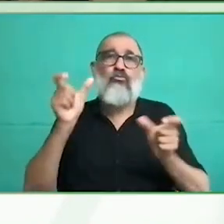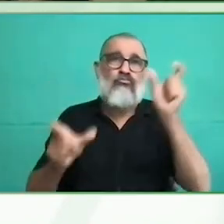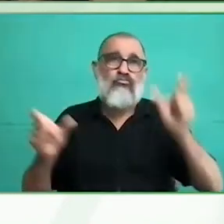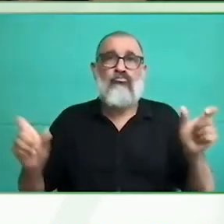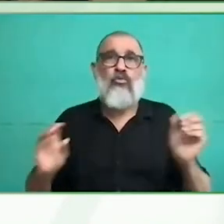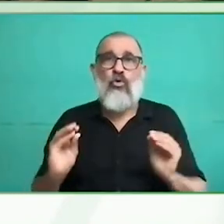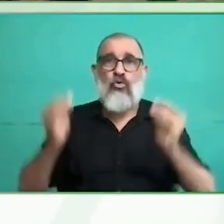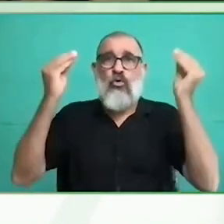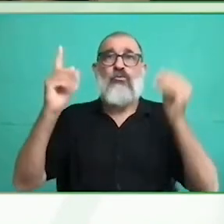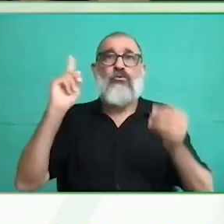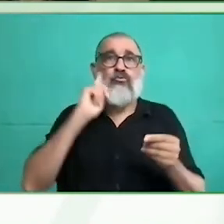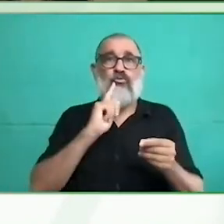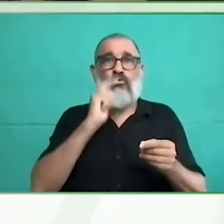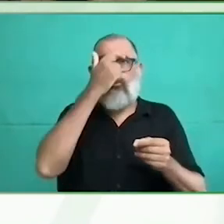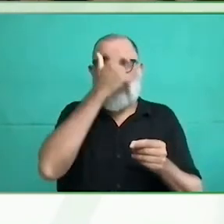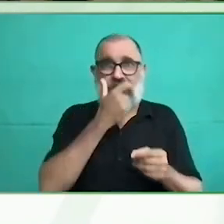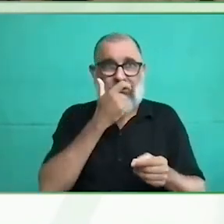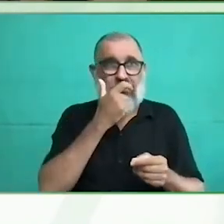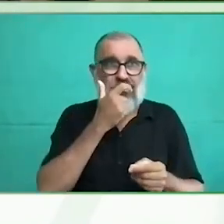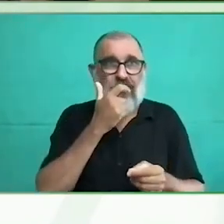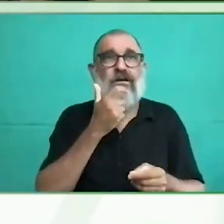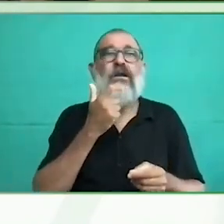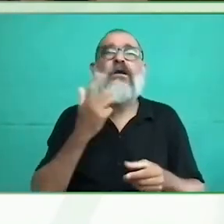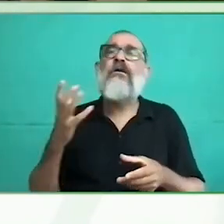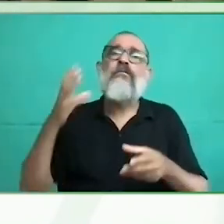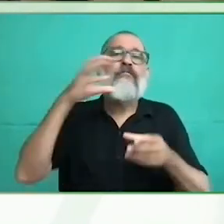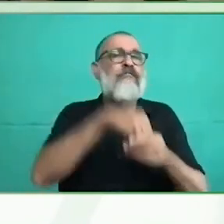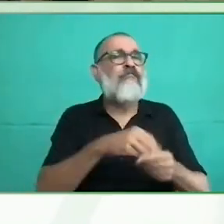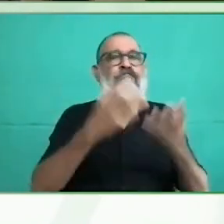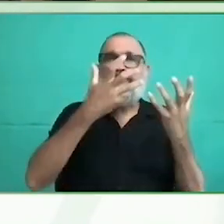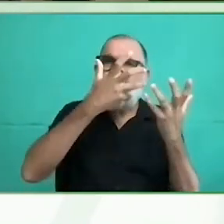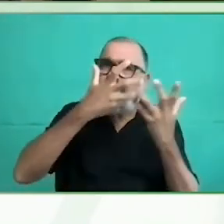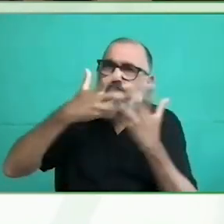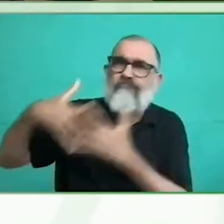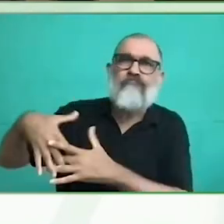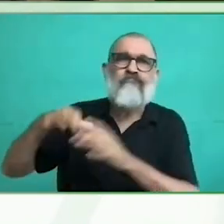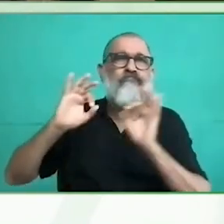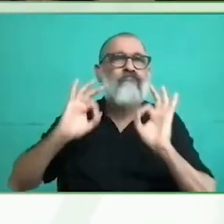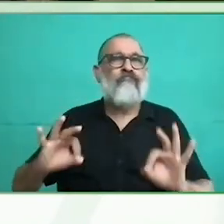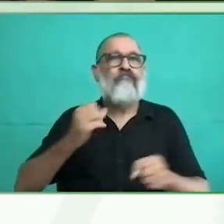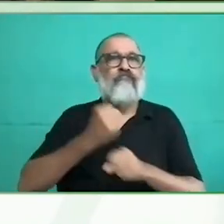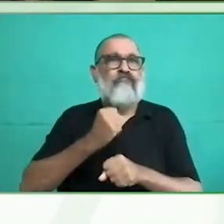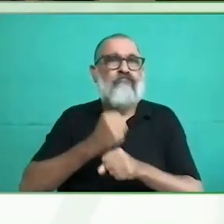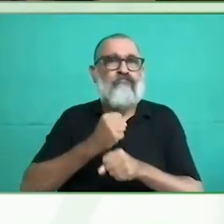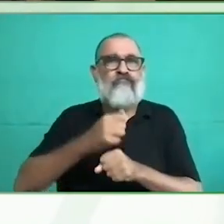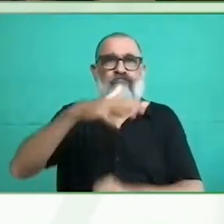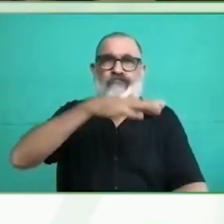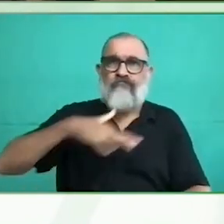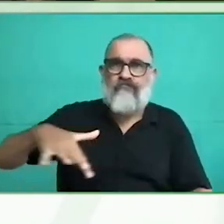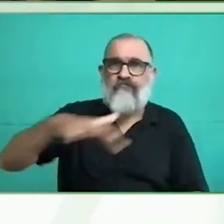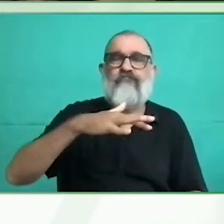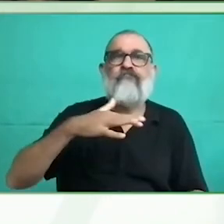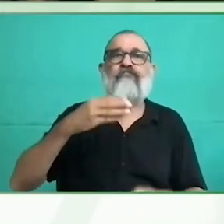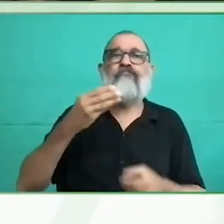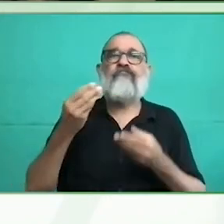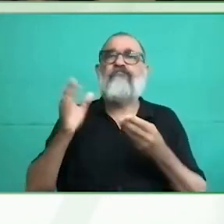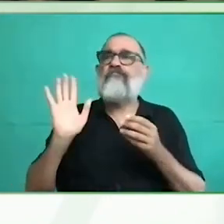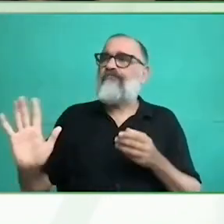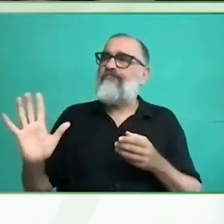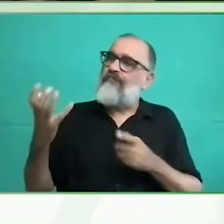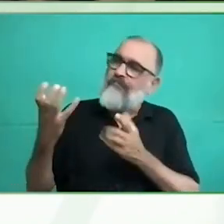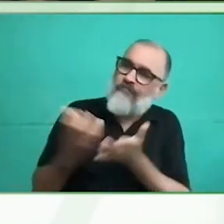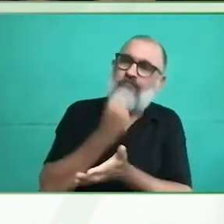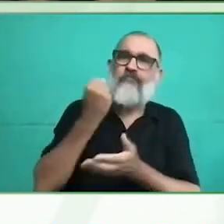trabajado con temperaturas, alto relieve, y en el desarrollo de las competencias técnicas de la